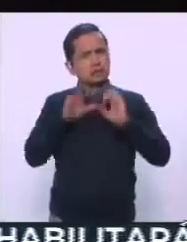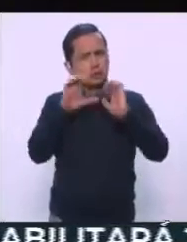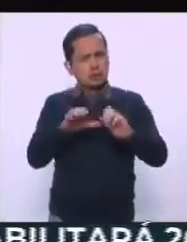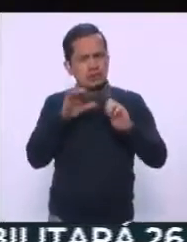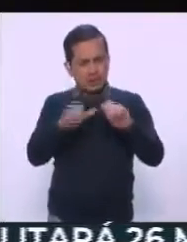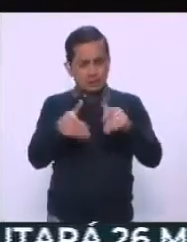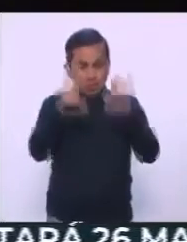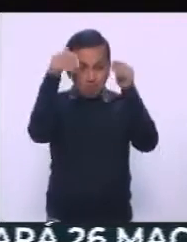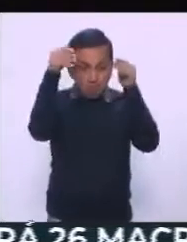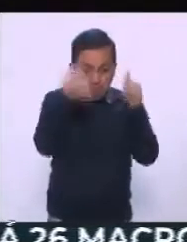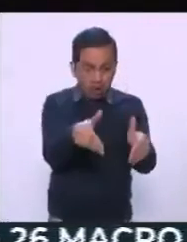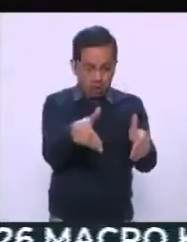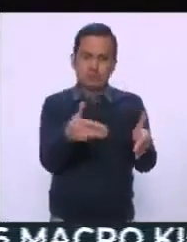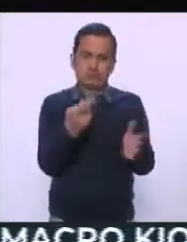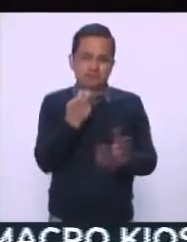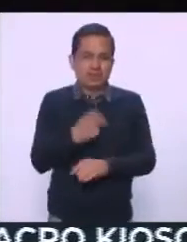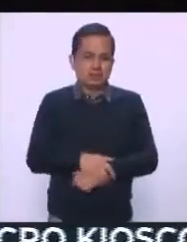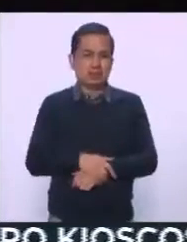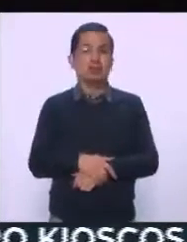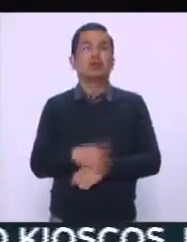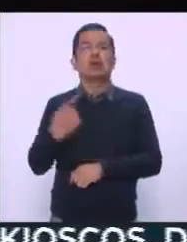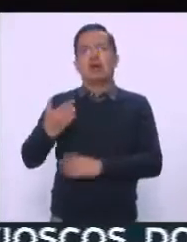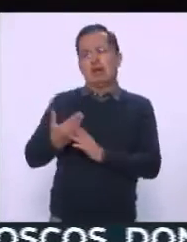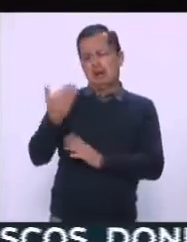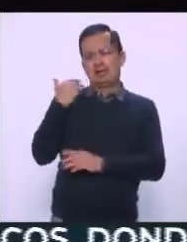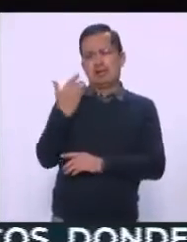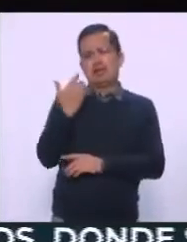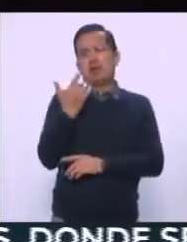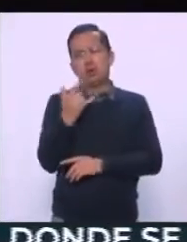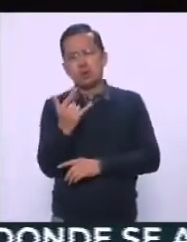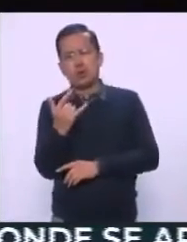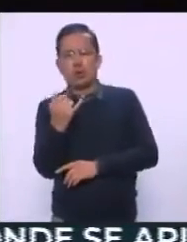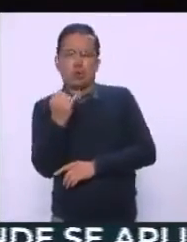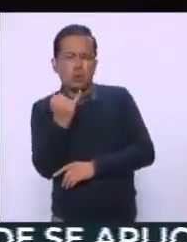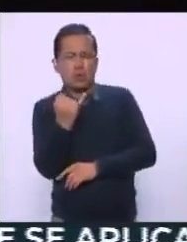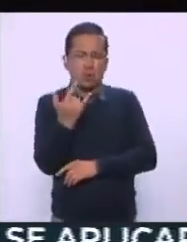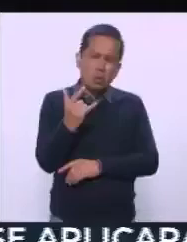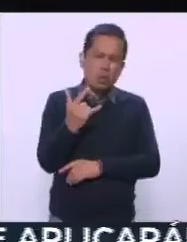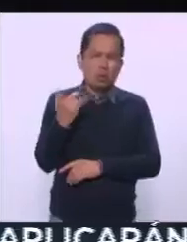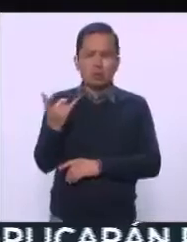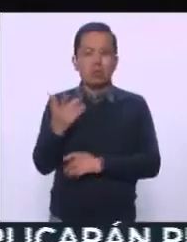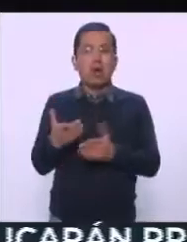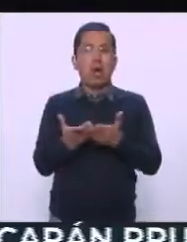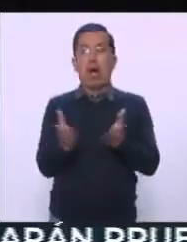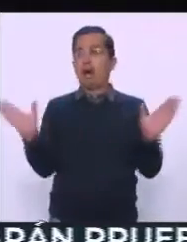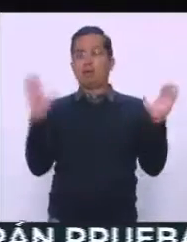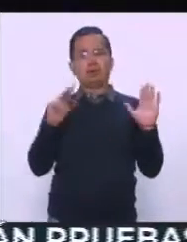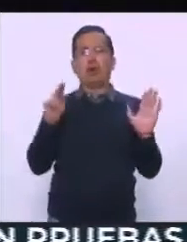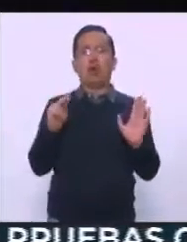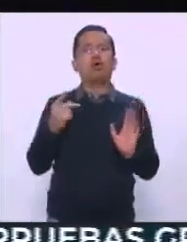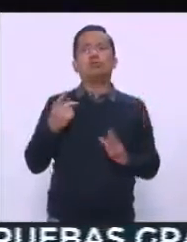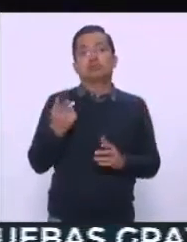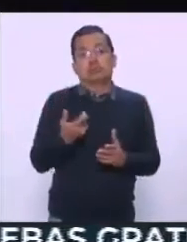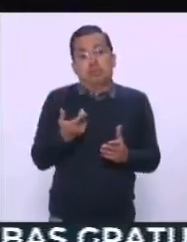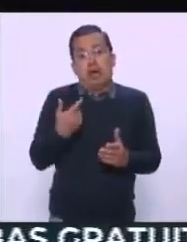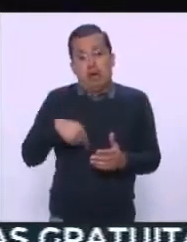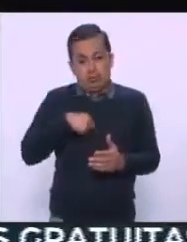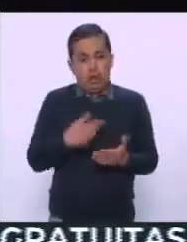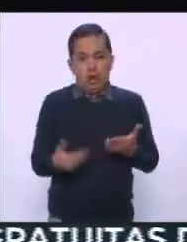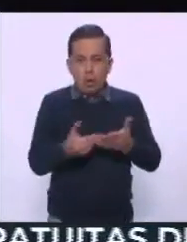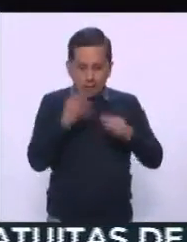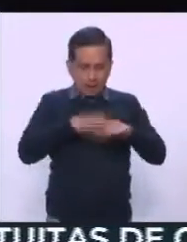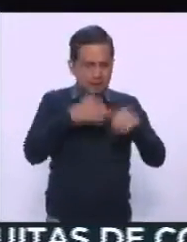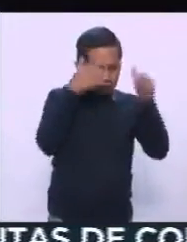Esa es la gran diferencia con respecto a lo que vimos a mediados del año, porque ahorita ya no estamos cerrando plantas de manufactura, no estamos